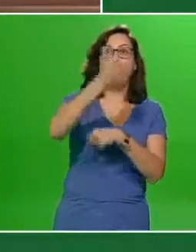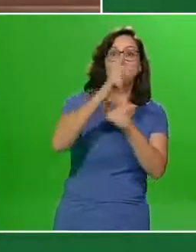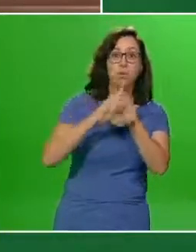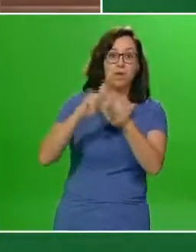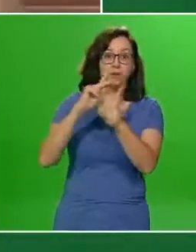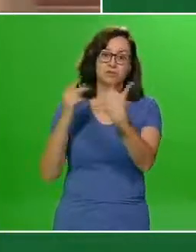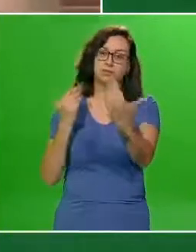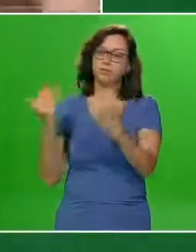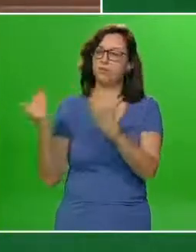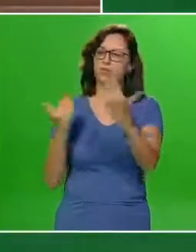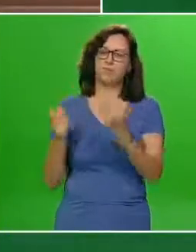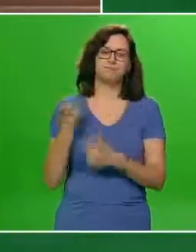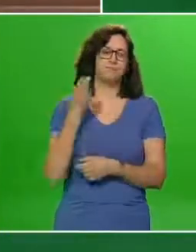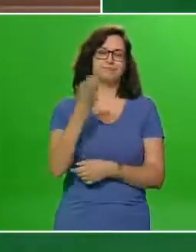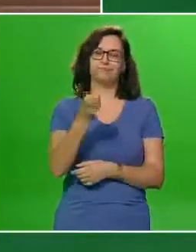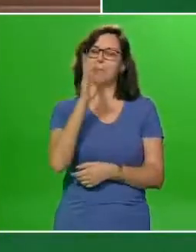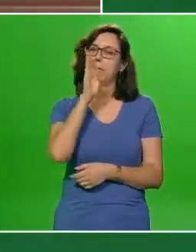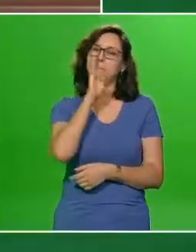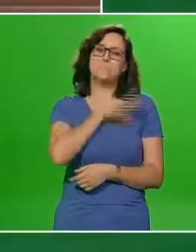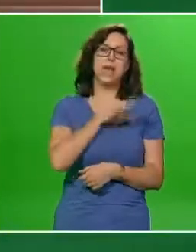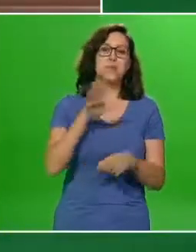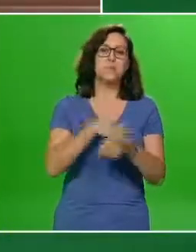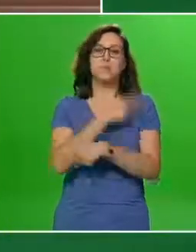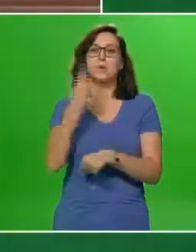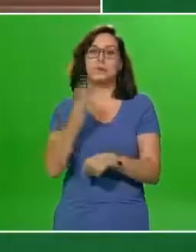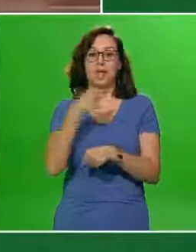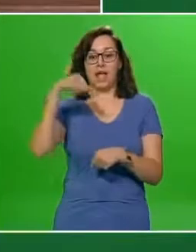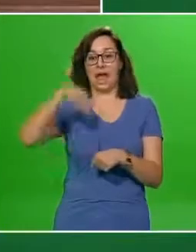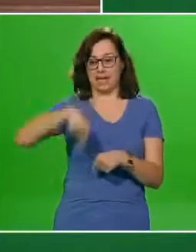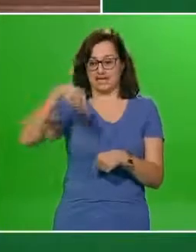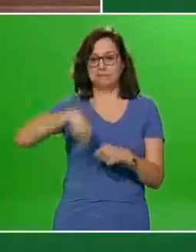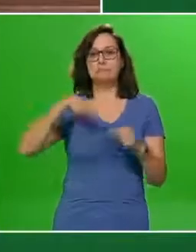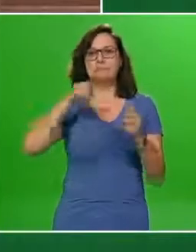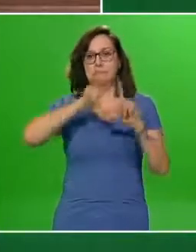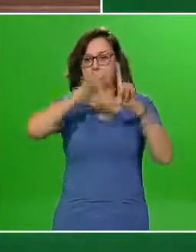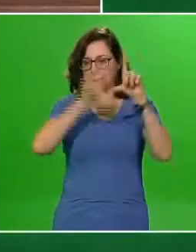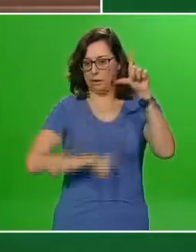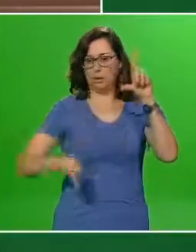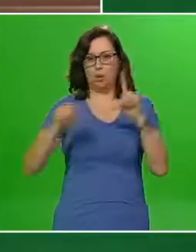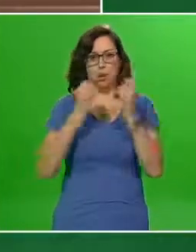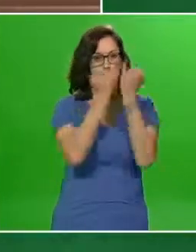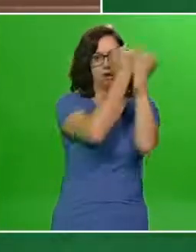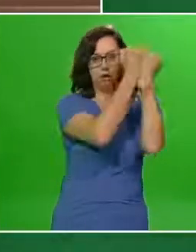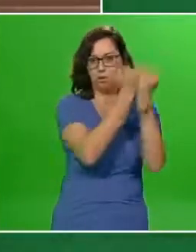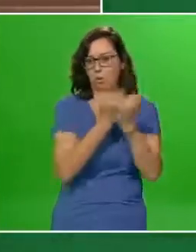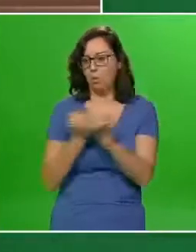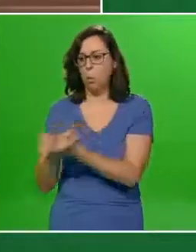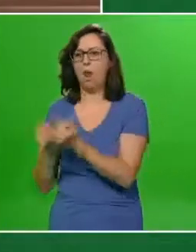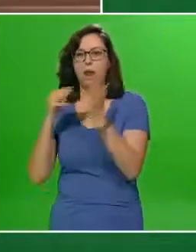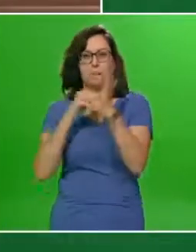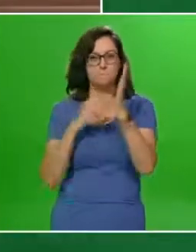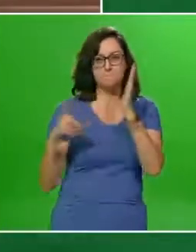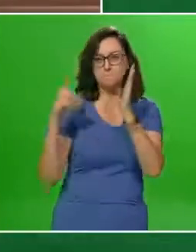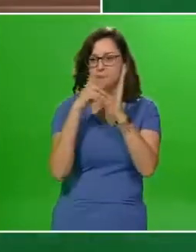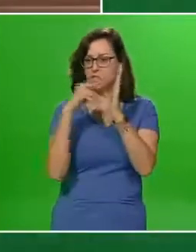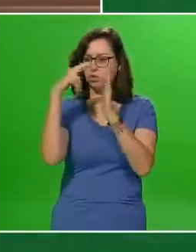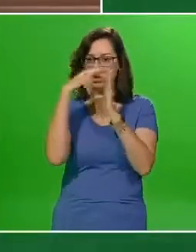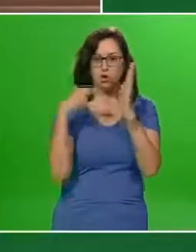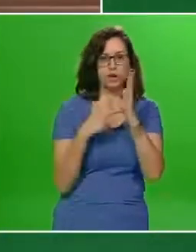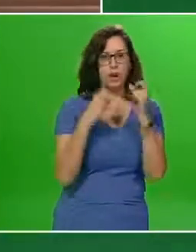países, con una diferente metodología para calcular el denominador, que son el grupo de